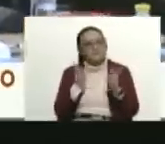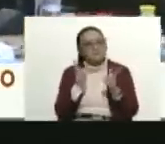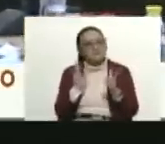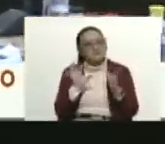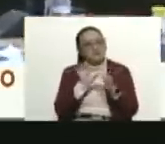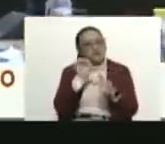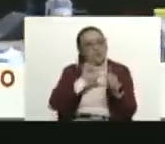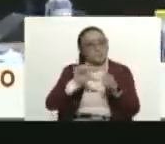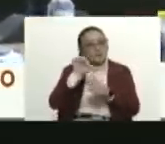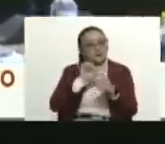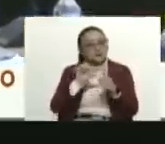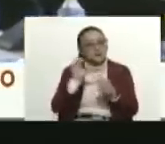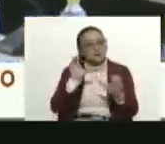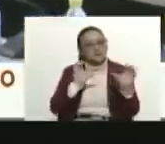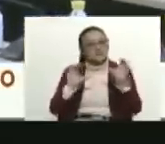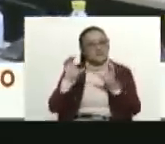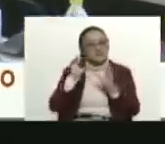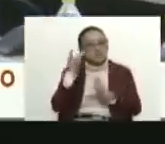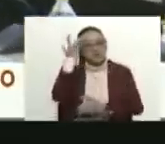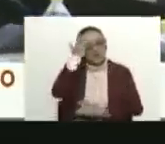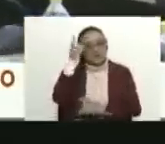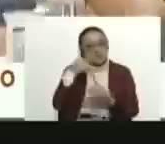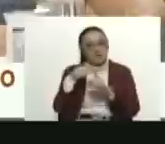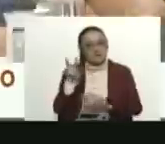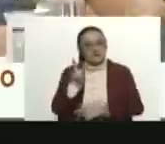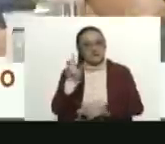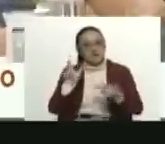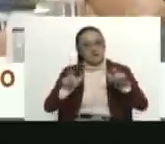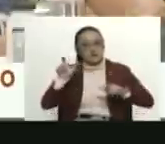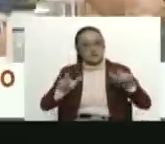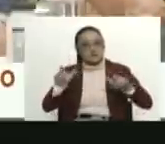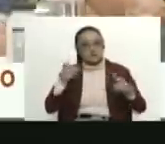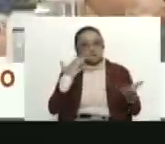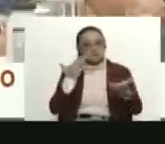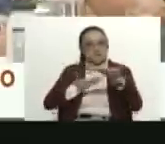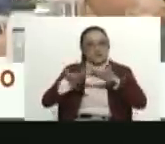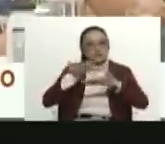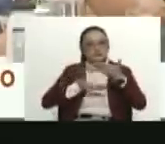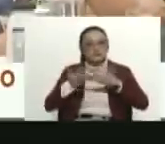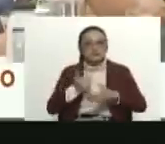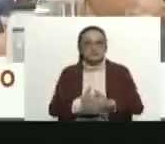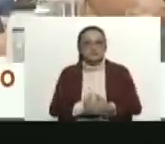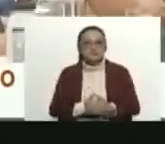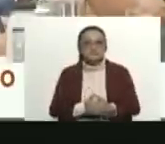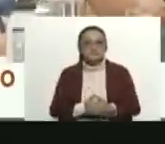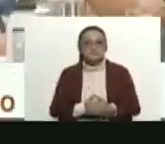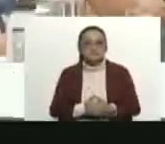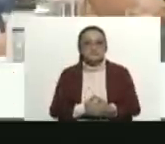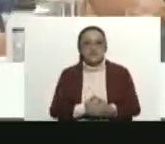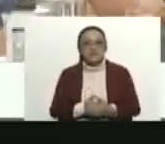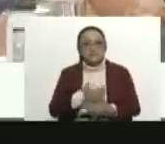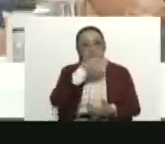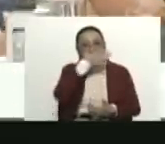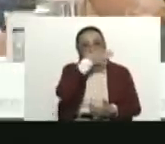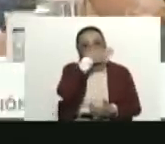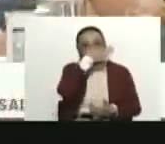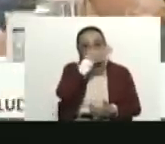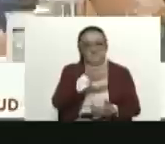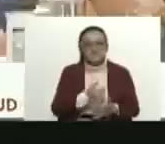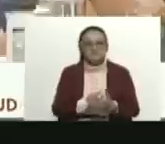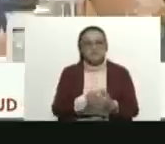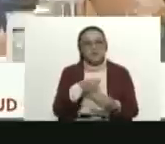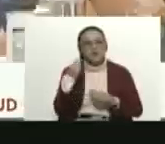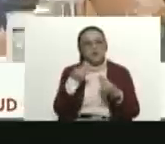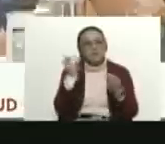una cooperación entre científicos indios y venezolanos. Cuando realizan el pronóstico del cáncer, ¿cómo